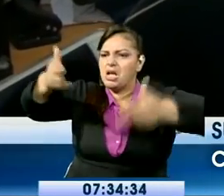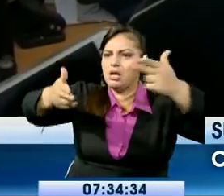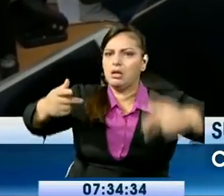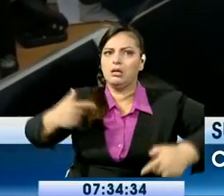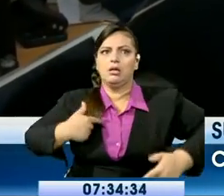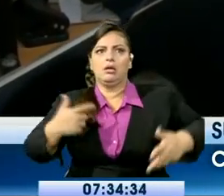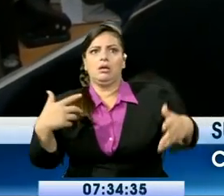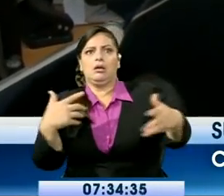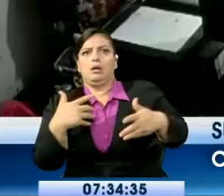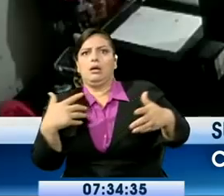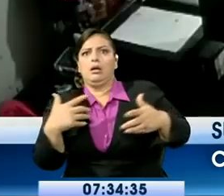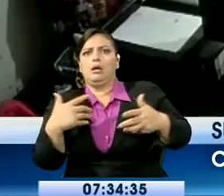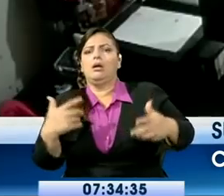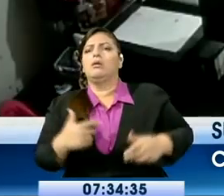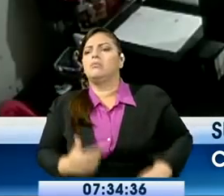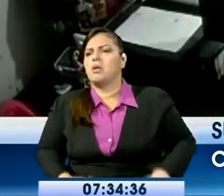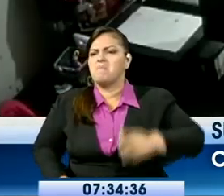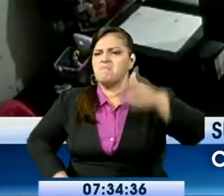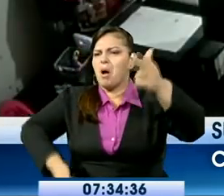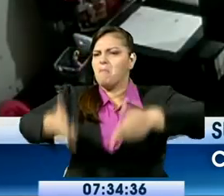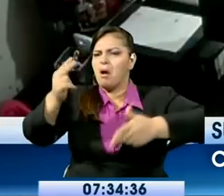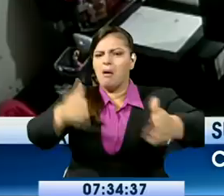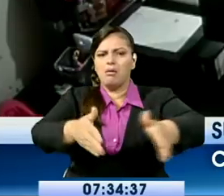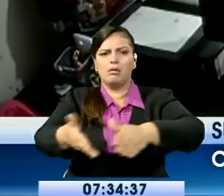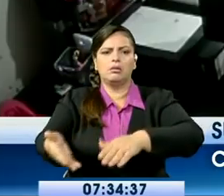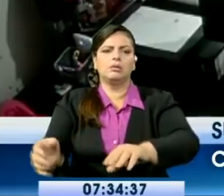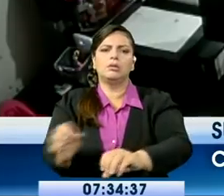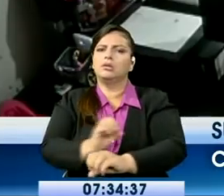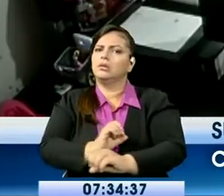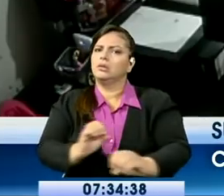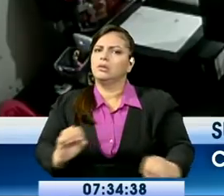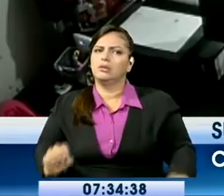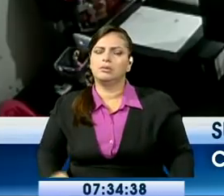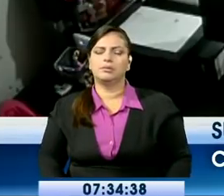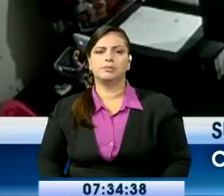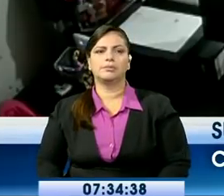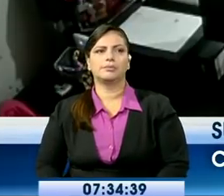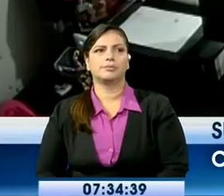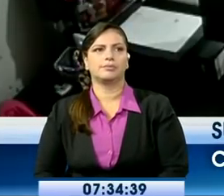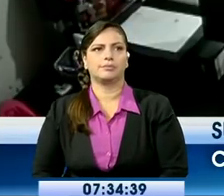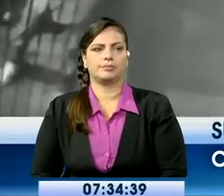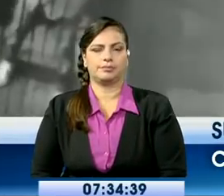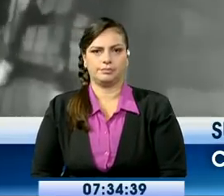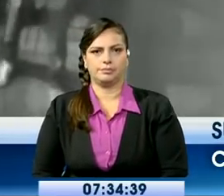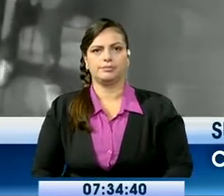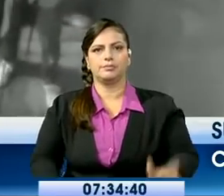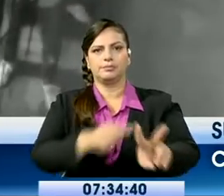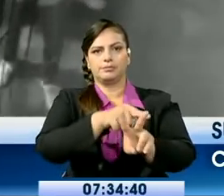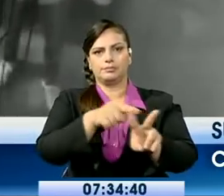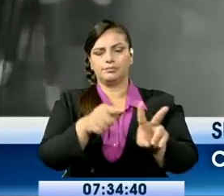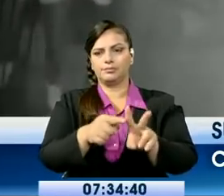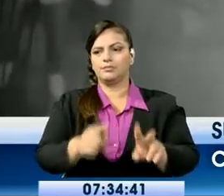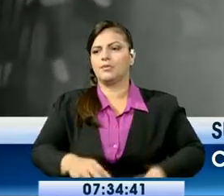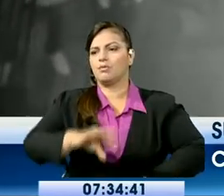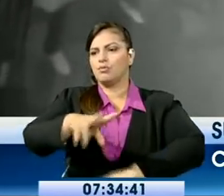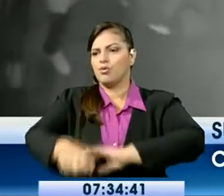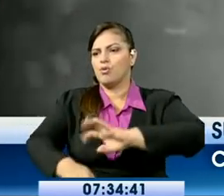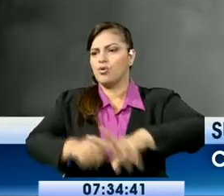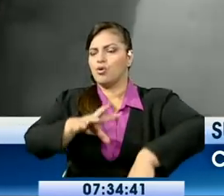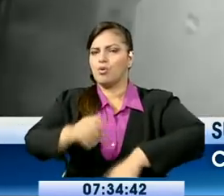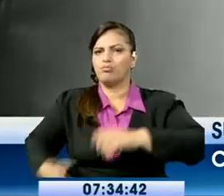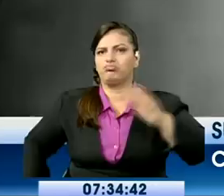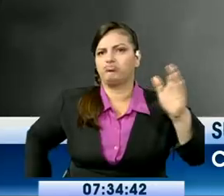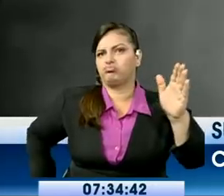con ninguno de mis compañeros. Los delincuentes, luego de cometido el atraco, cerraron las puertas del local y huyeron en dos motocicletas que